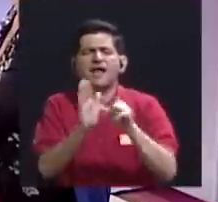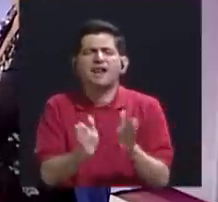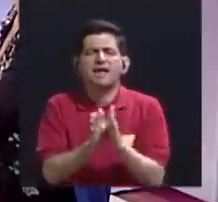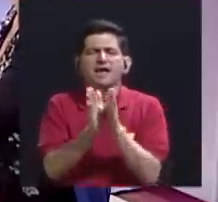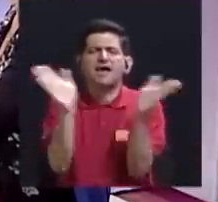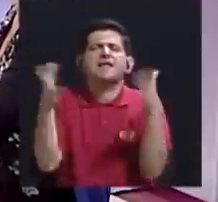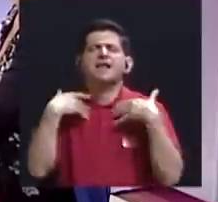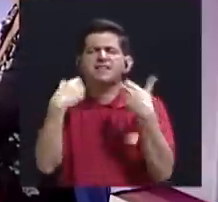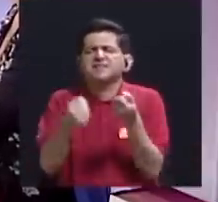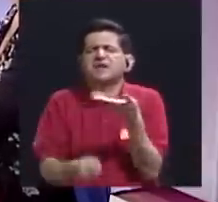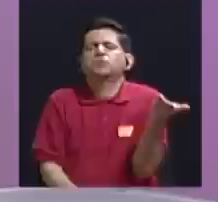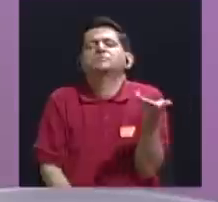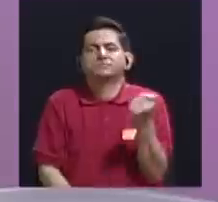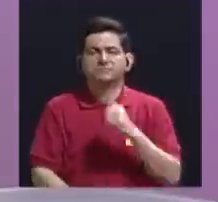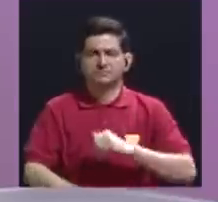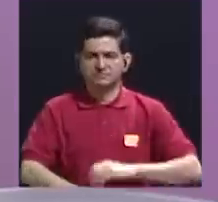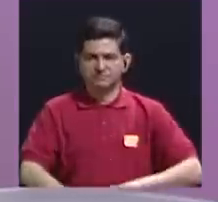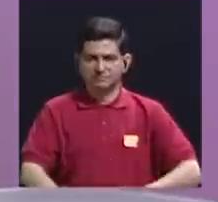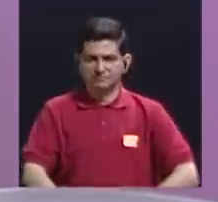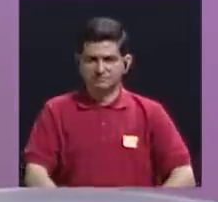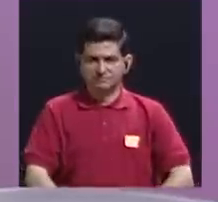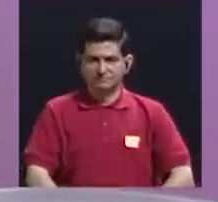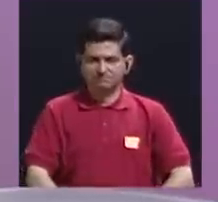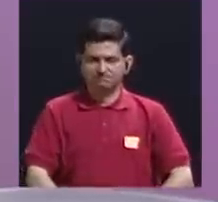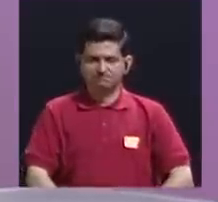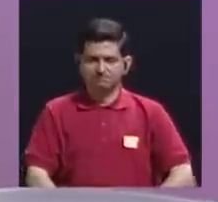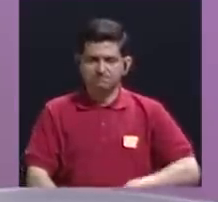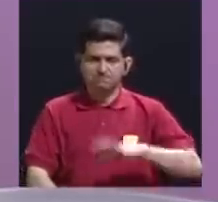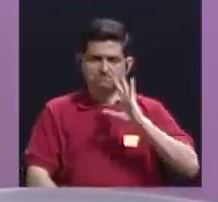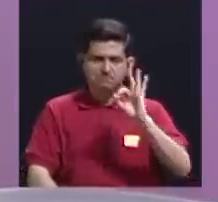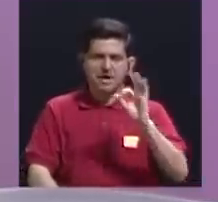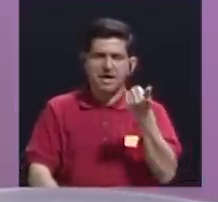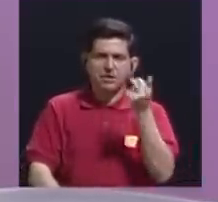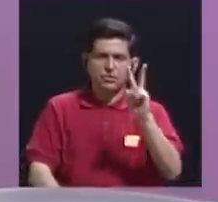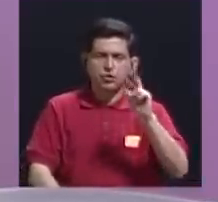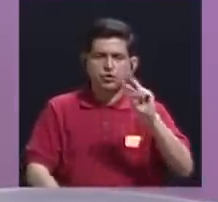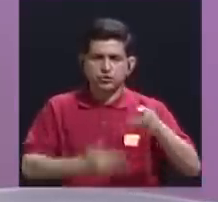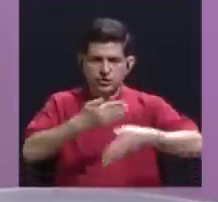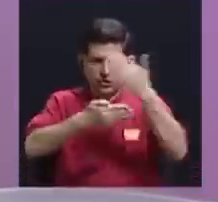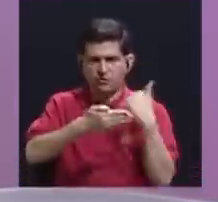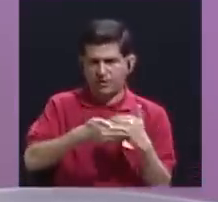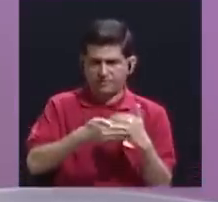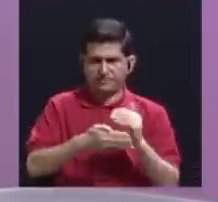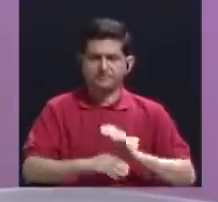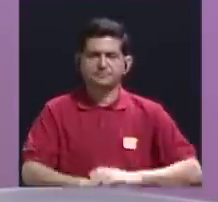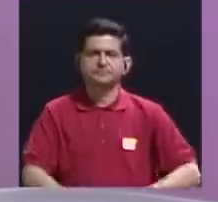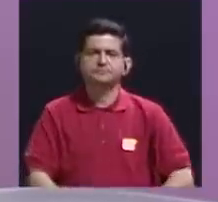de salud bueno el 12 de noviembre pasado